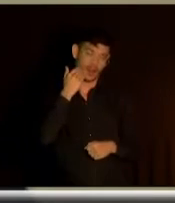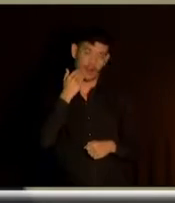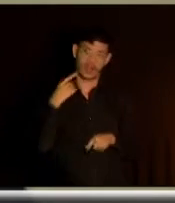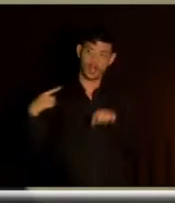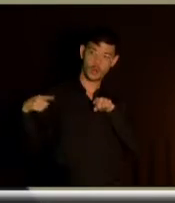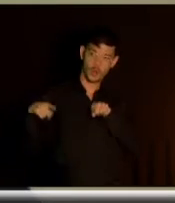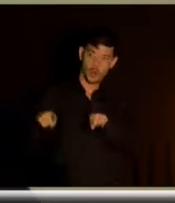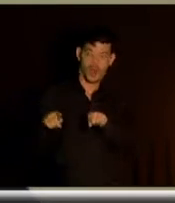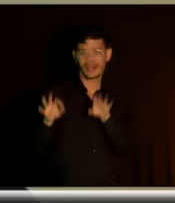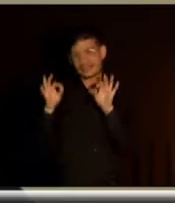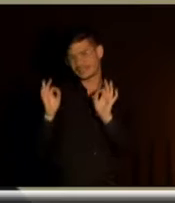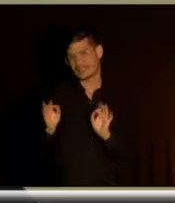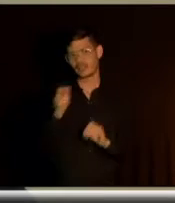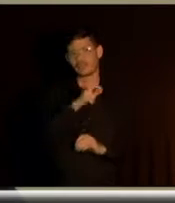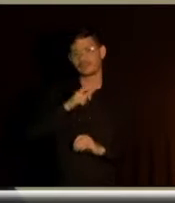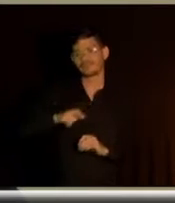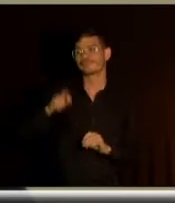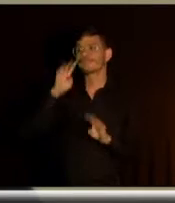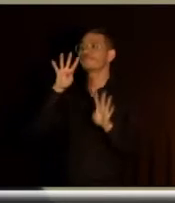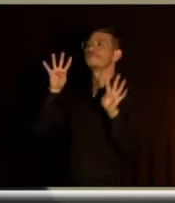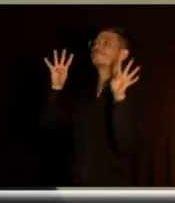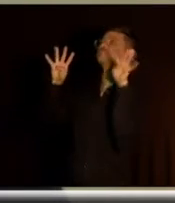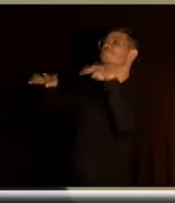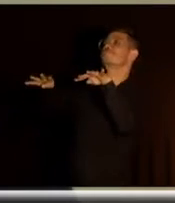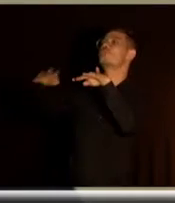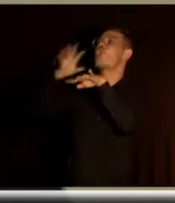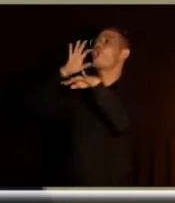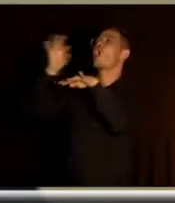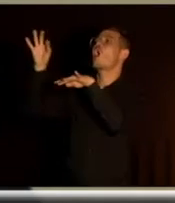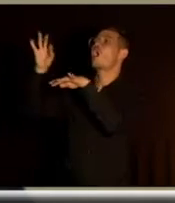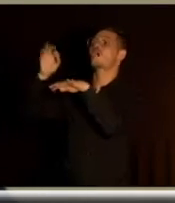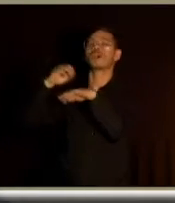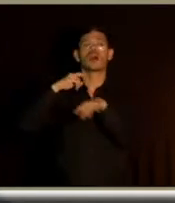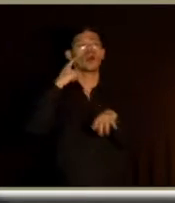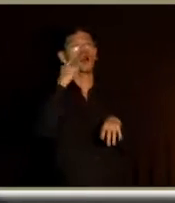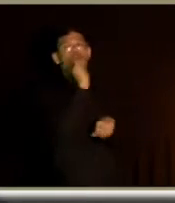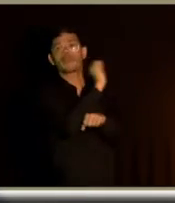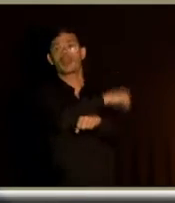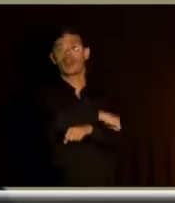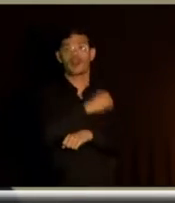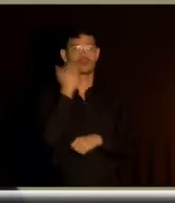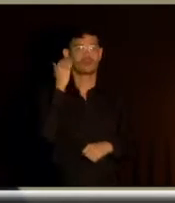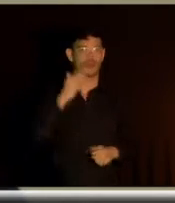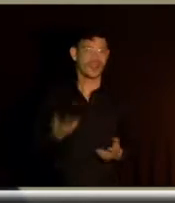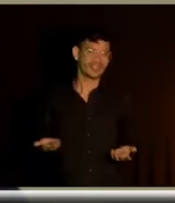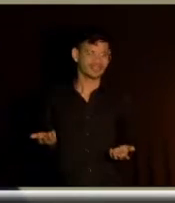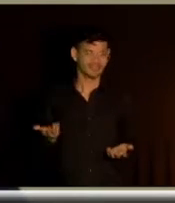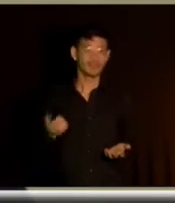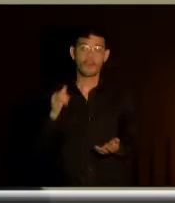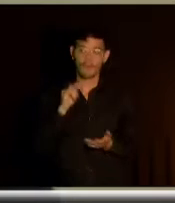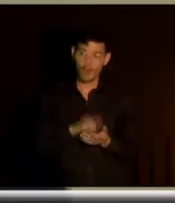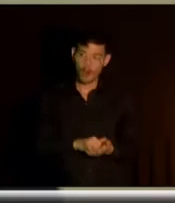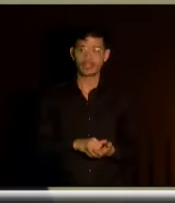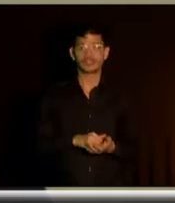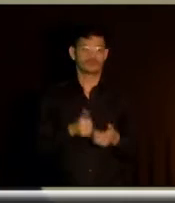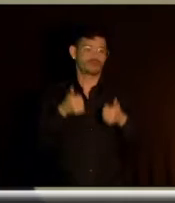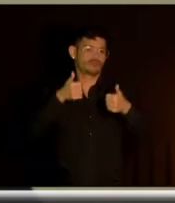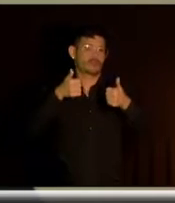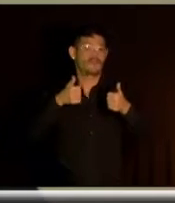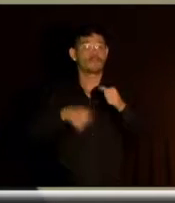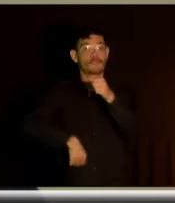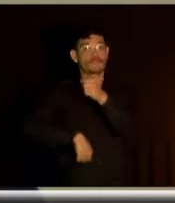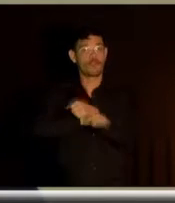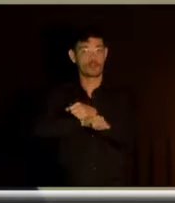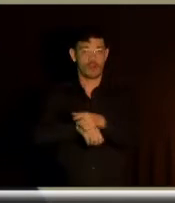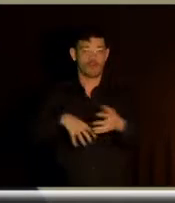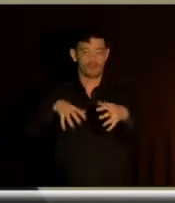vería el fútbol de hombres y nadie vería el fútbol de mujeres. Por eso es bueno que el fútbol esté segregado por sexos, de tal forma